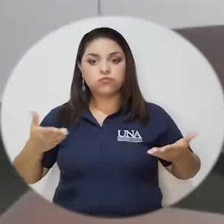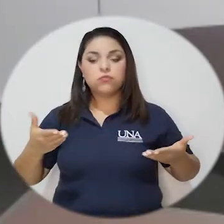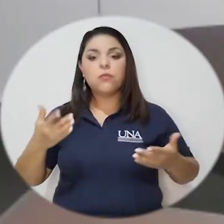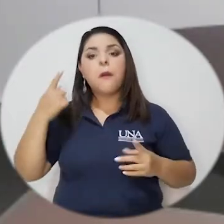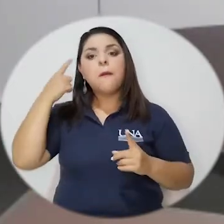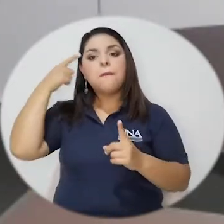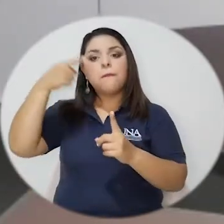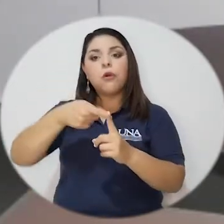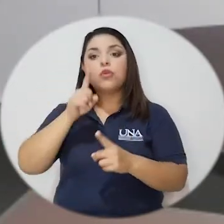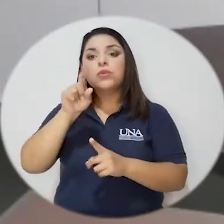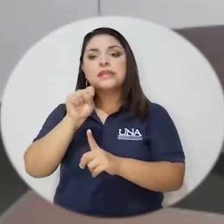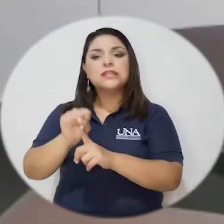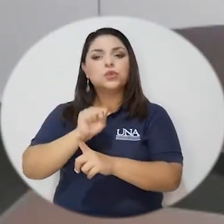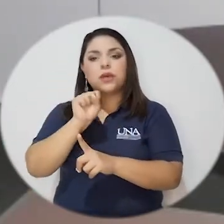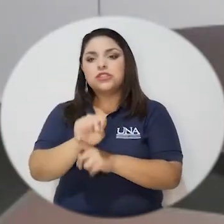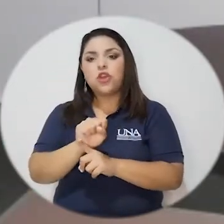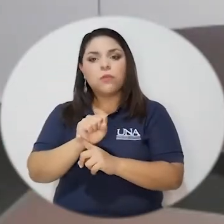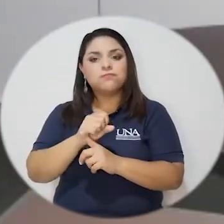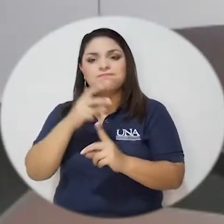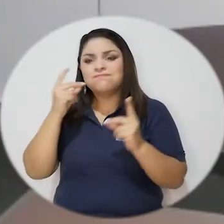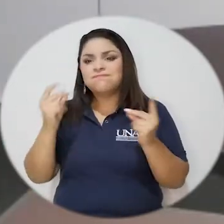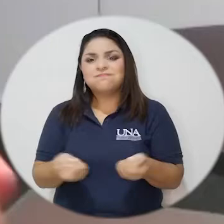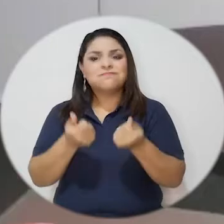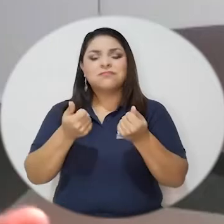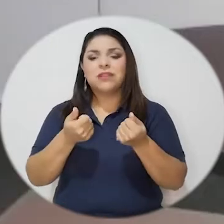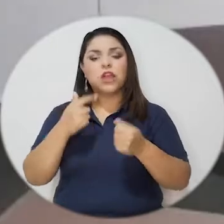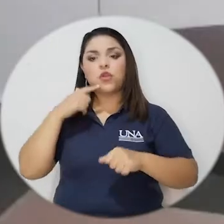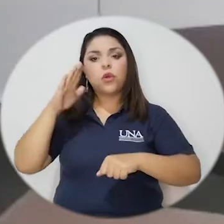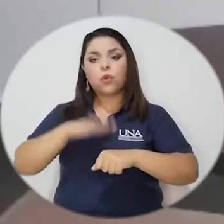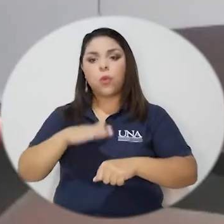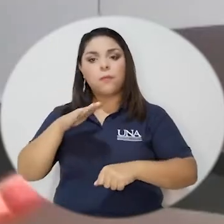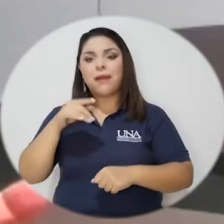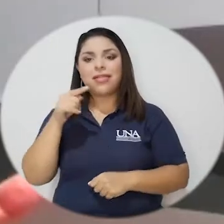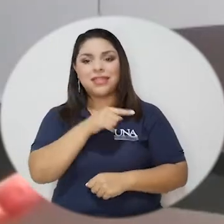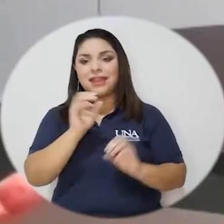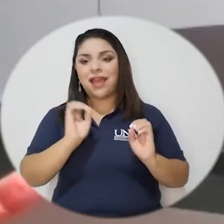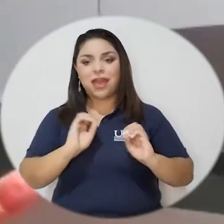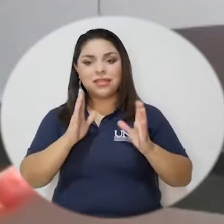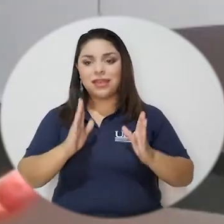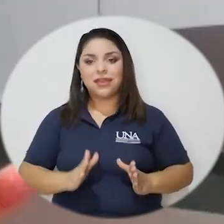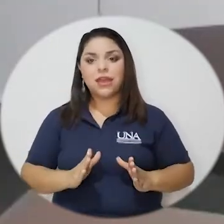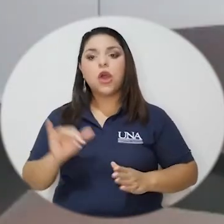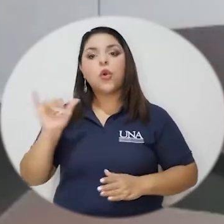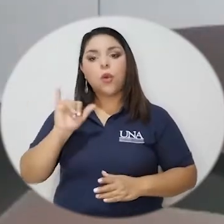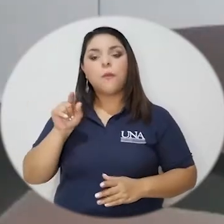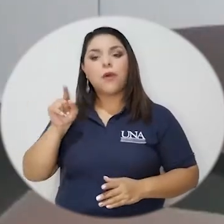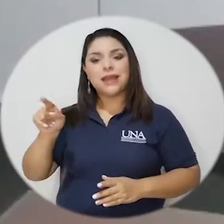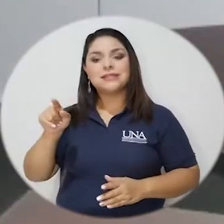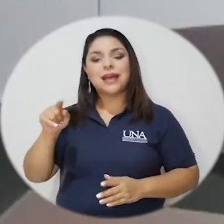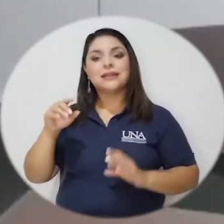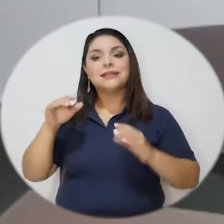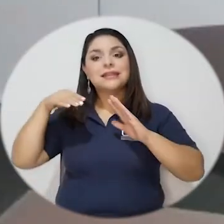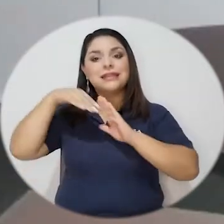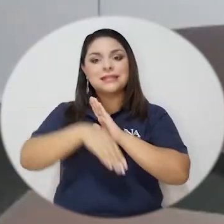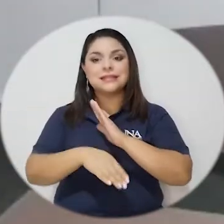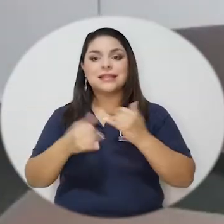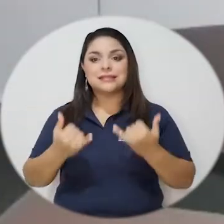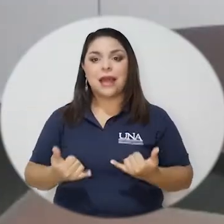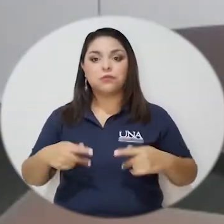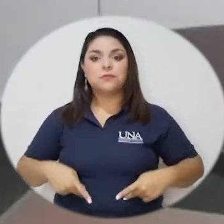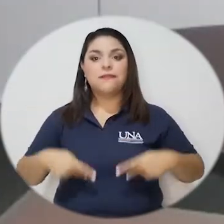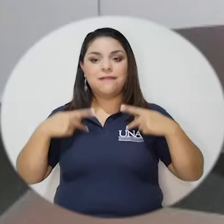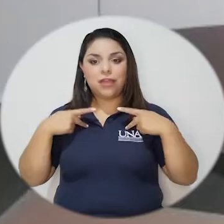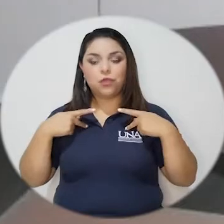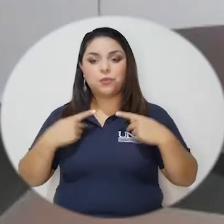de una situación fortuita, impredecible, que no es culpa de nadie, como es esta crisis que